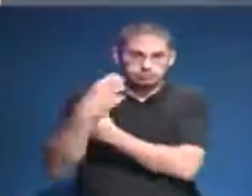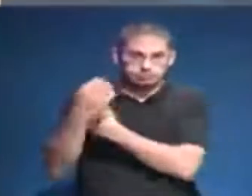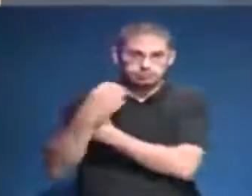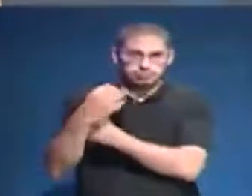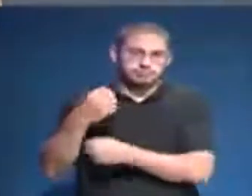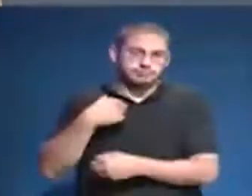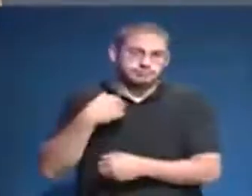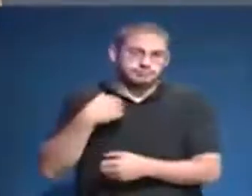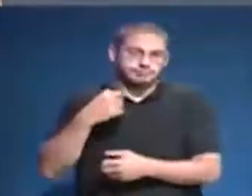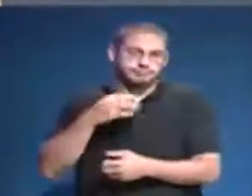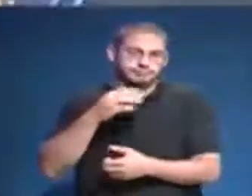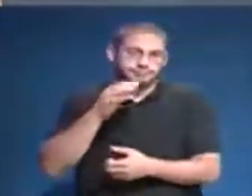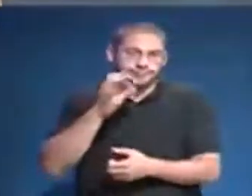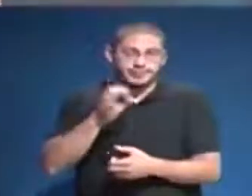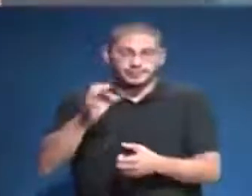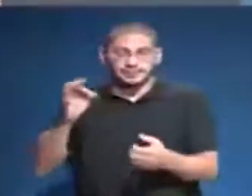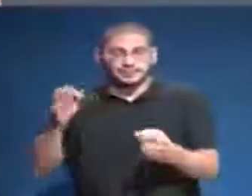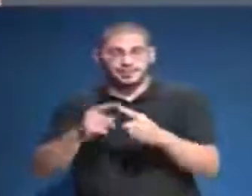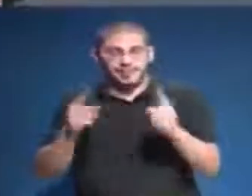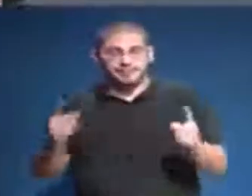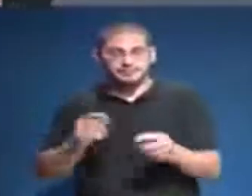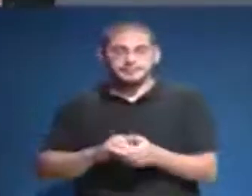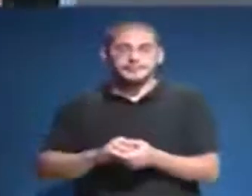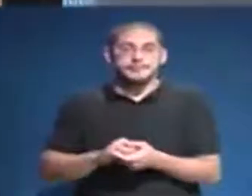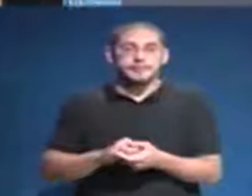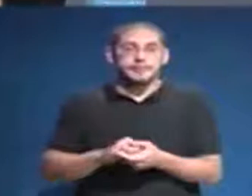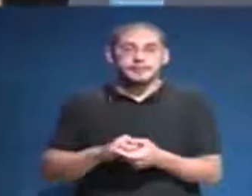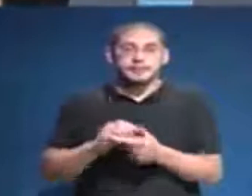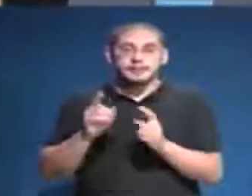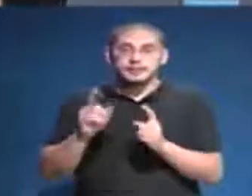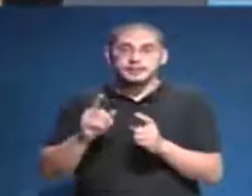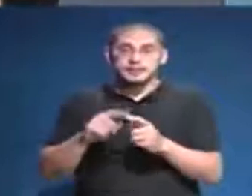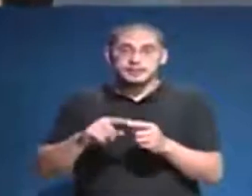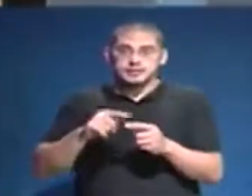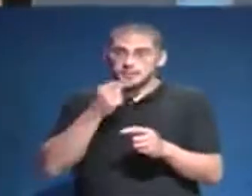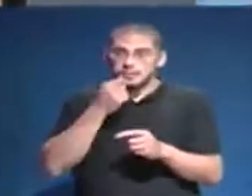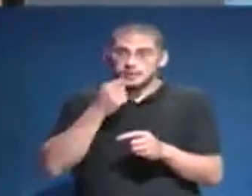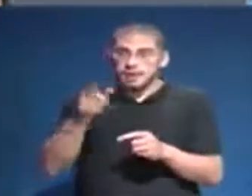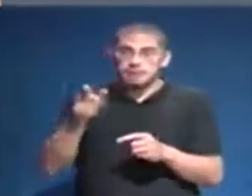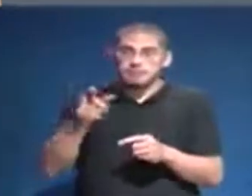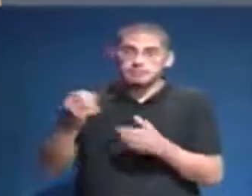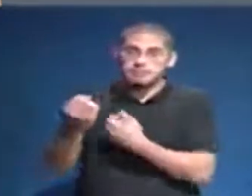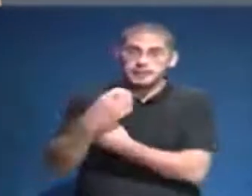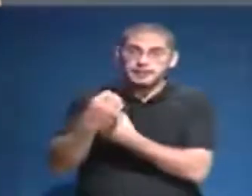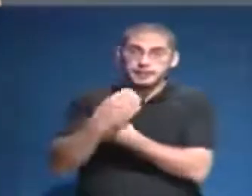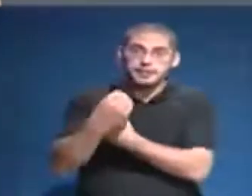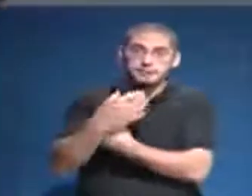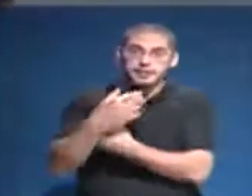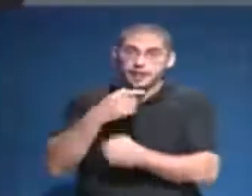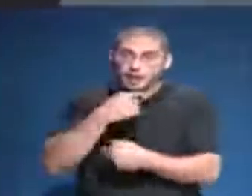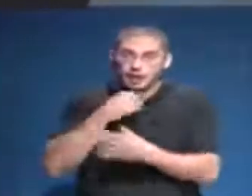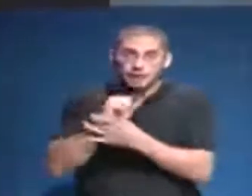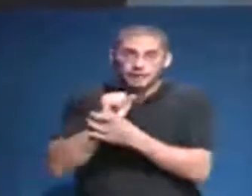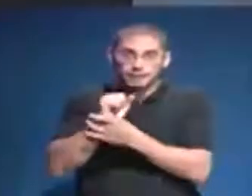2616006600, ya dije como 10.000. Espere, van a ser las antideportivas del martes que viene. Ah, bueno. Así que si quieren ser